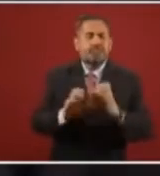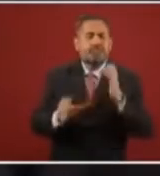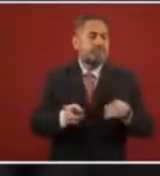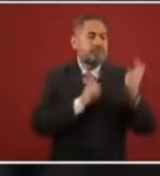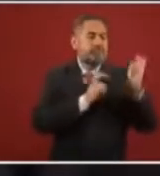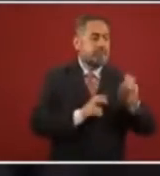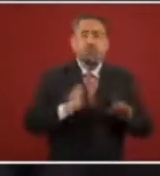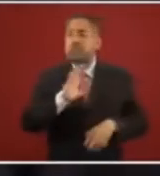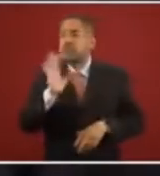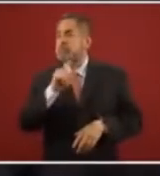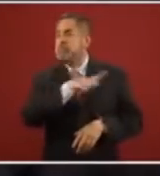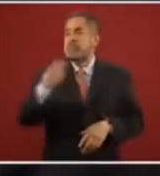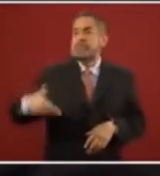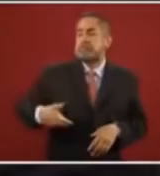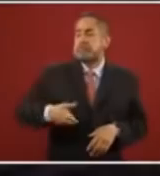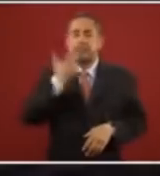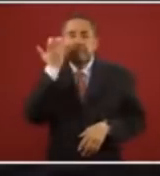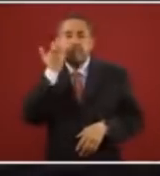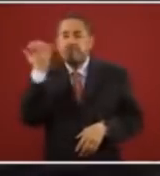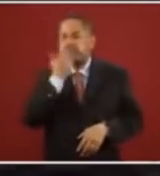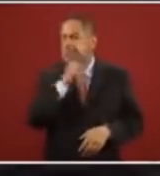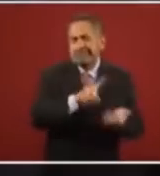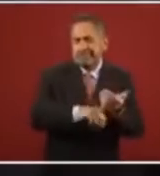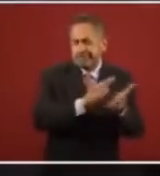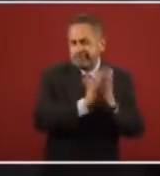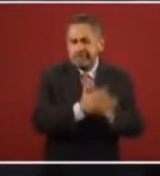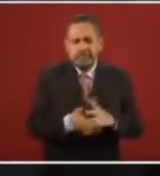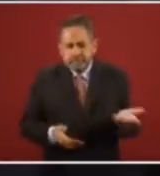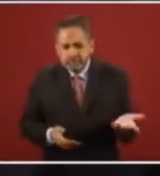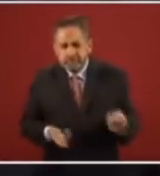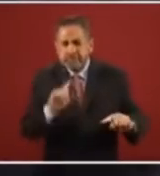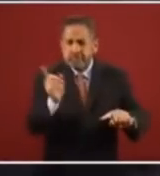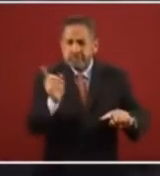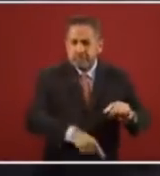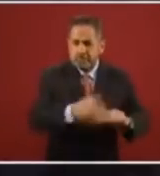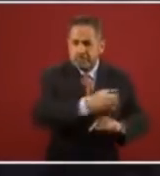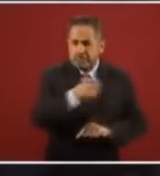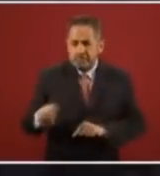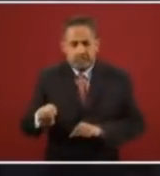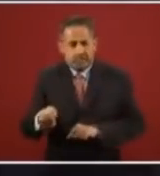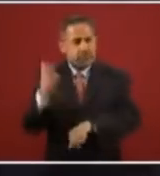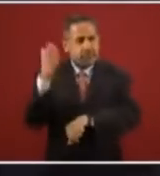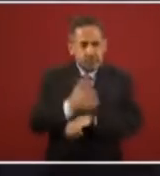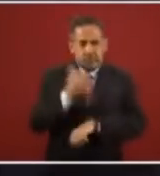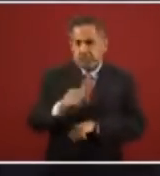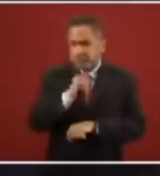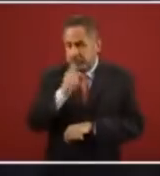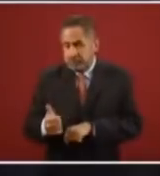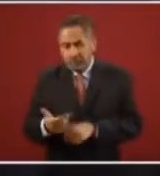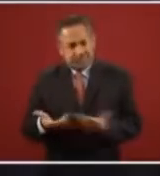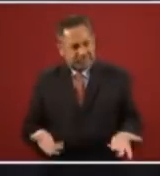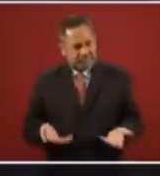sido un accidente y nunca apareció la camioneta. El señor fue retirado nada más del cargo, nunca lo castigaron y hoy